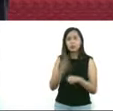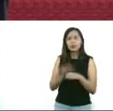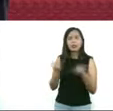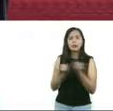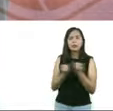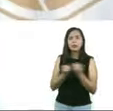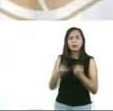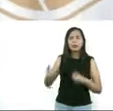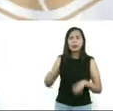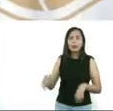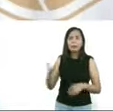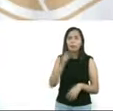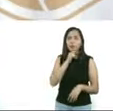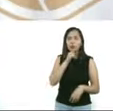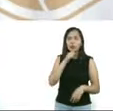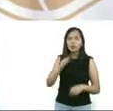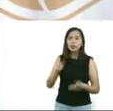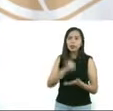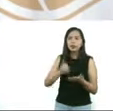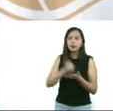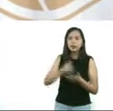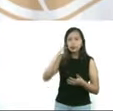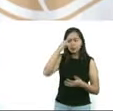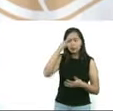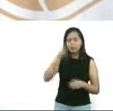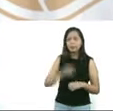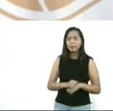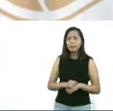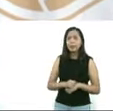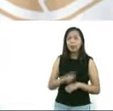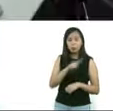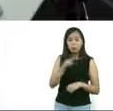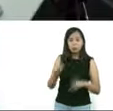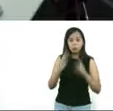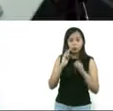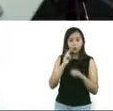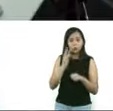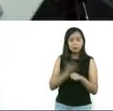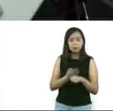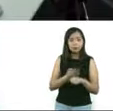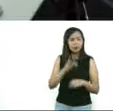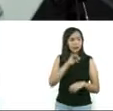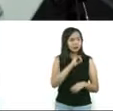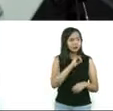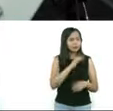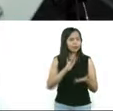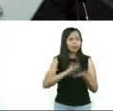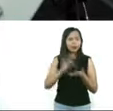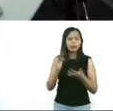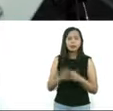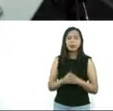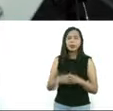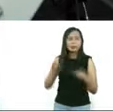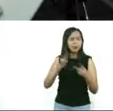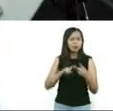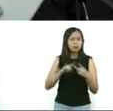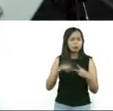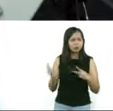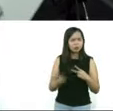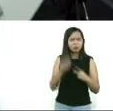Ciudad de México, quien lleva a cabo este proceso. Ustedes son los que se van a encargar de la seguridad. Ok, perfecto, muchísimas gracias. Y también quisiera